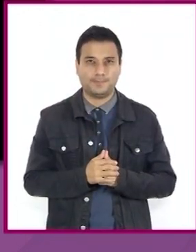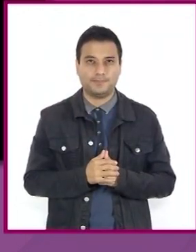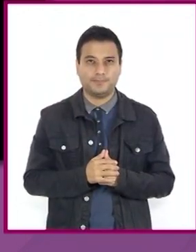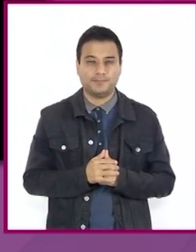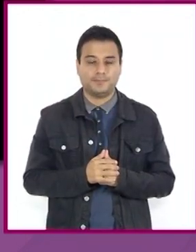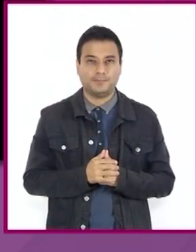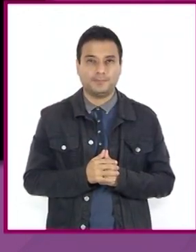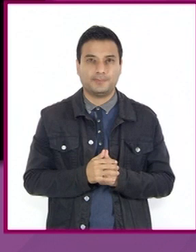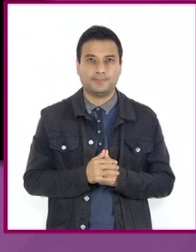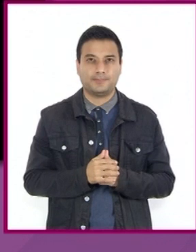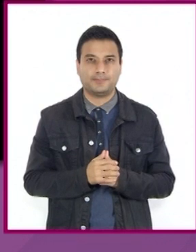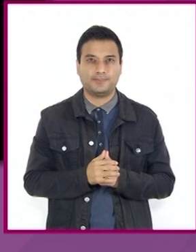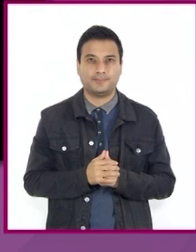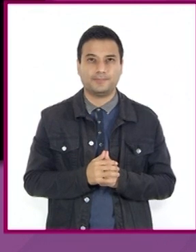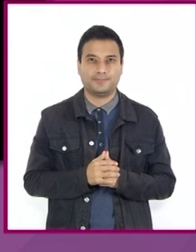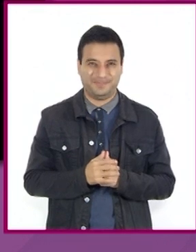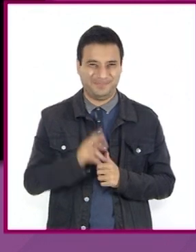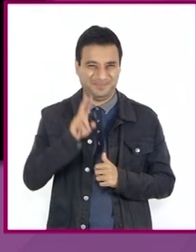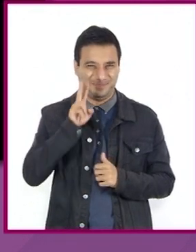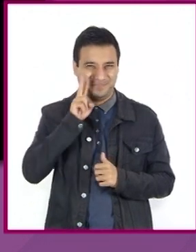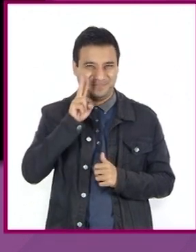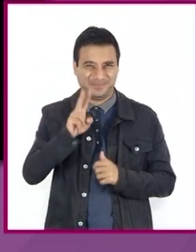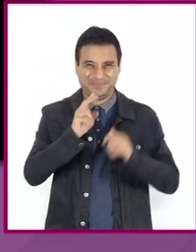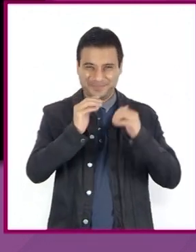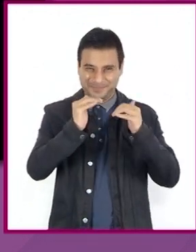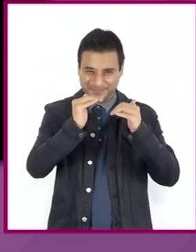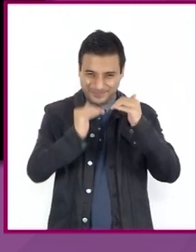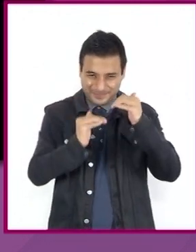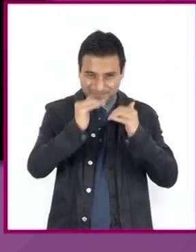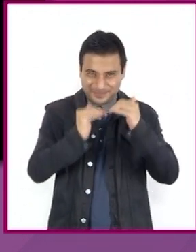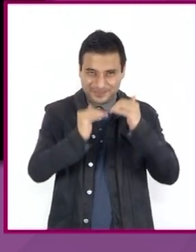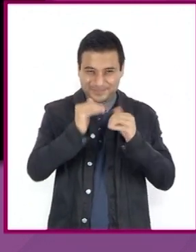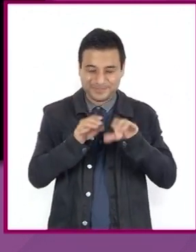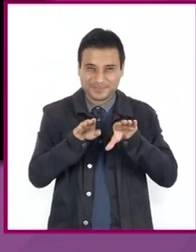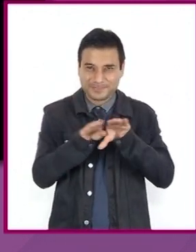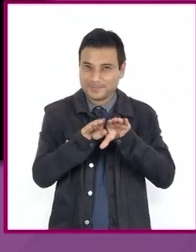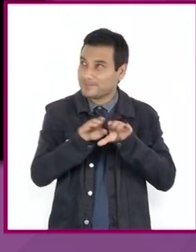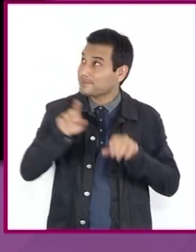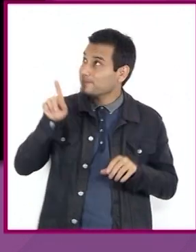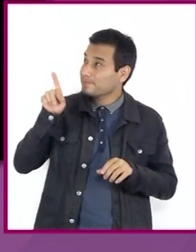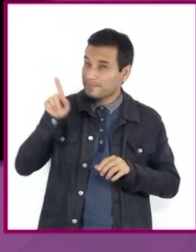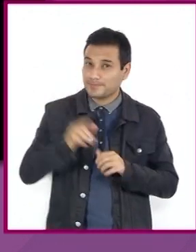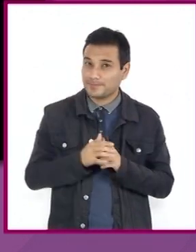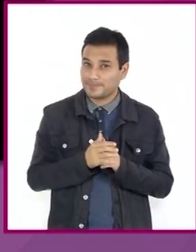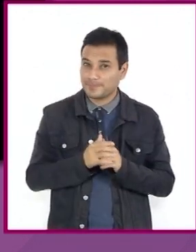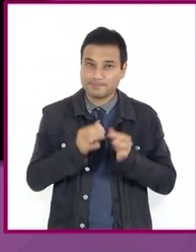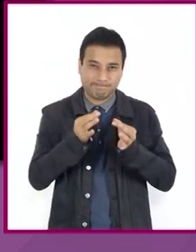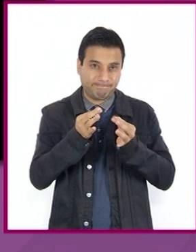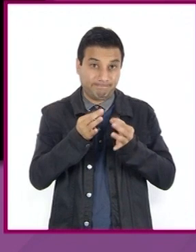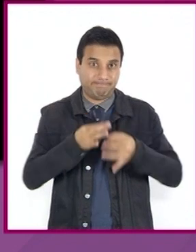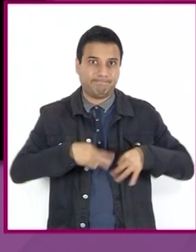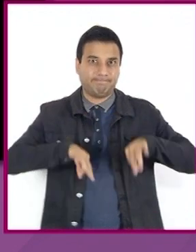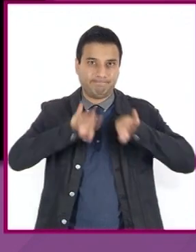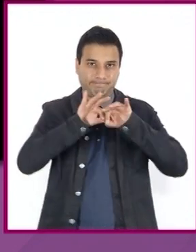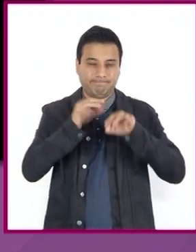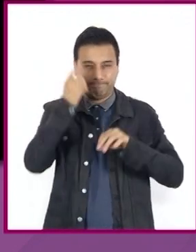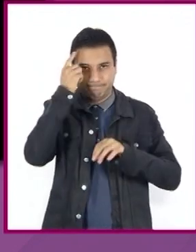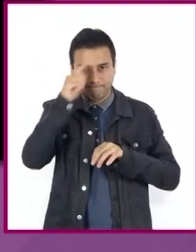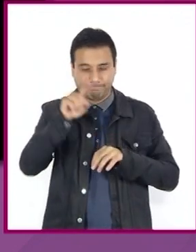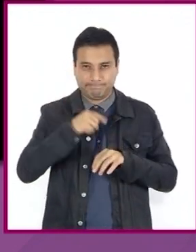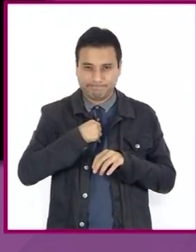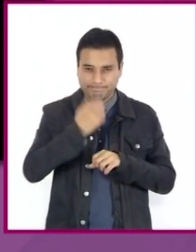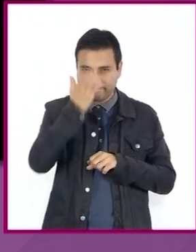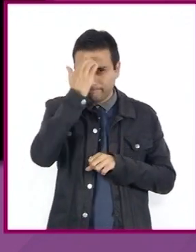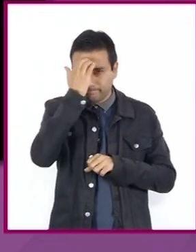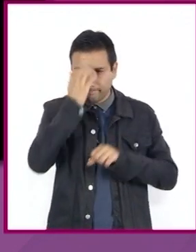productos. Observen las balanzas de la parte superior. Va a ser importante porque esas nos ayudan a darnos cuenta